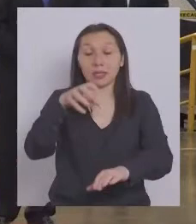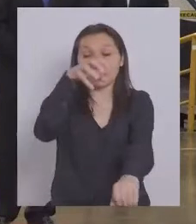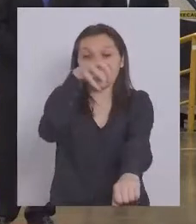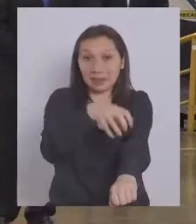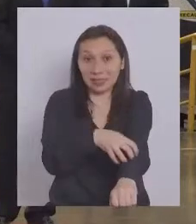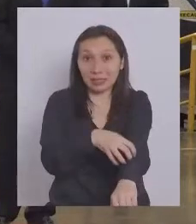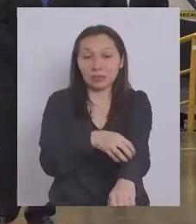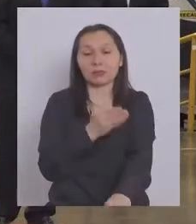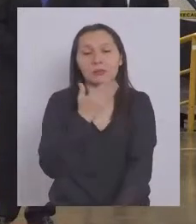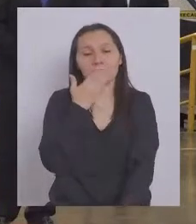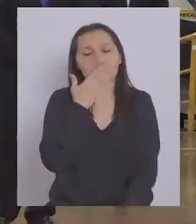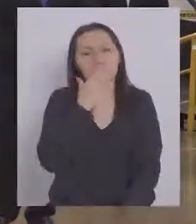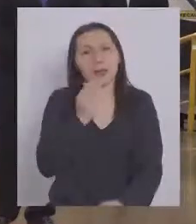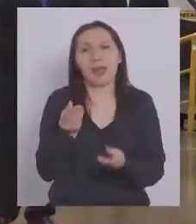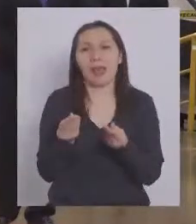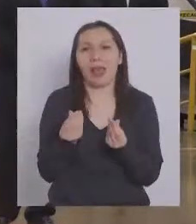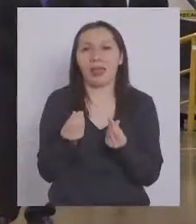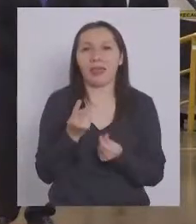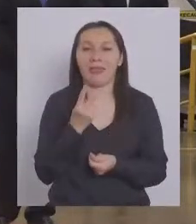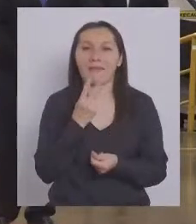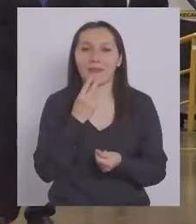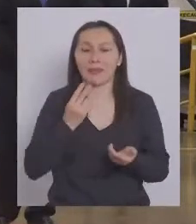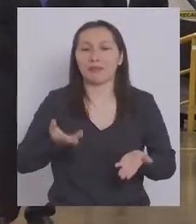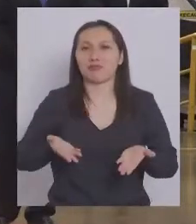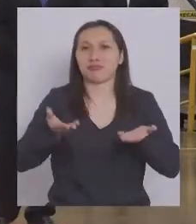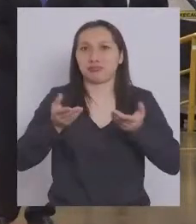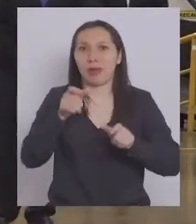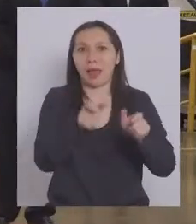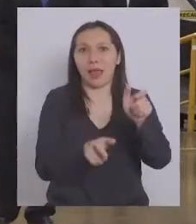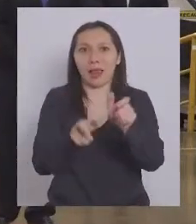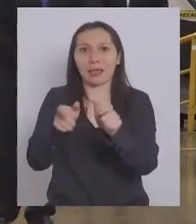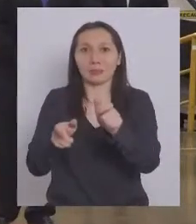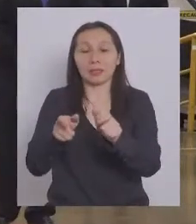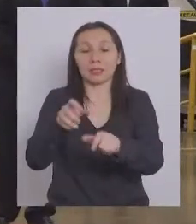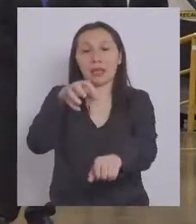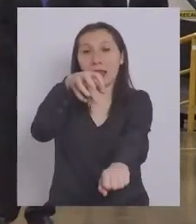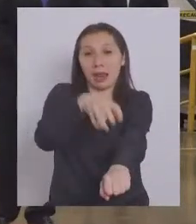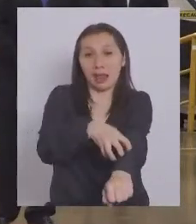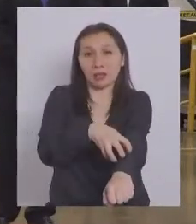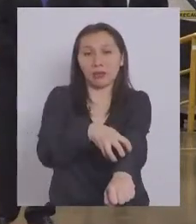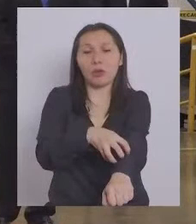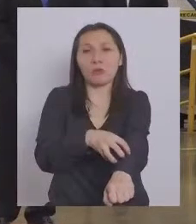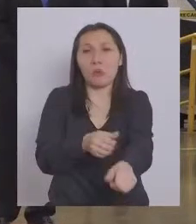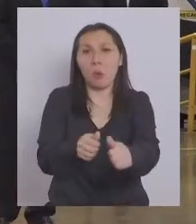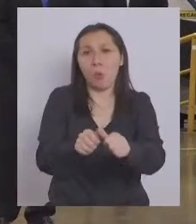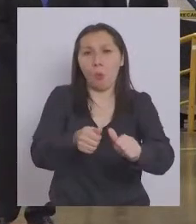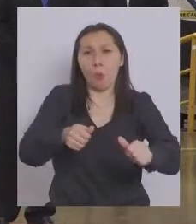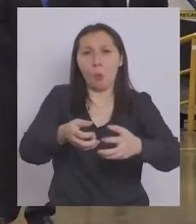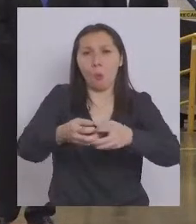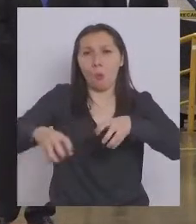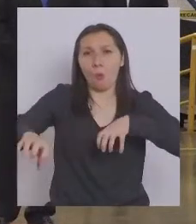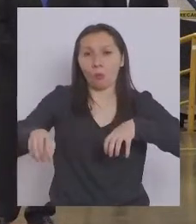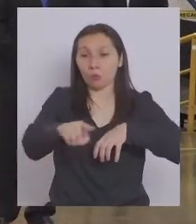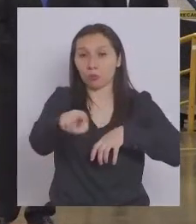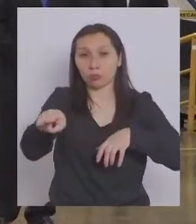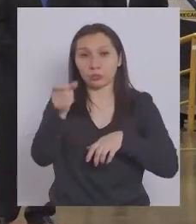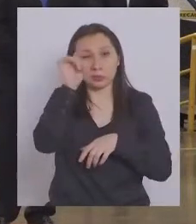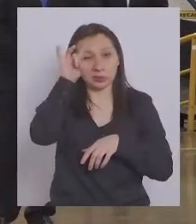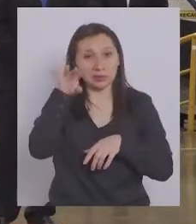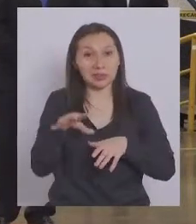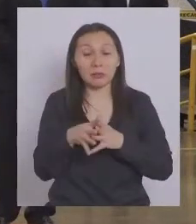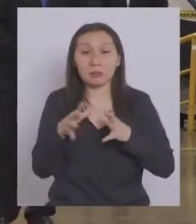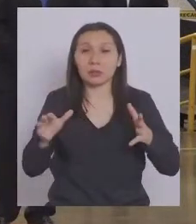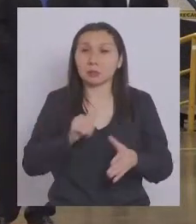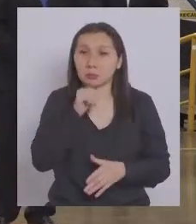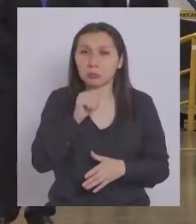región mejorar la calidad de vida de las personas de una región que está tan diezmada que, como ustedes saben, es la región